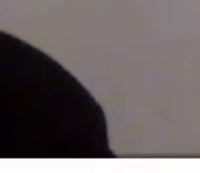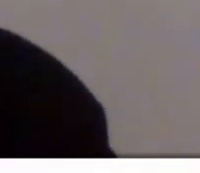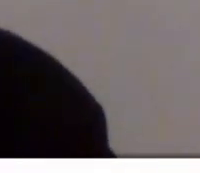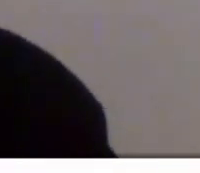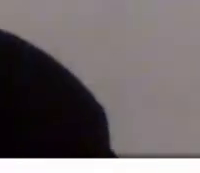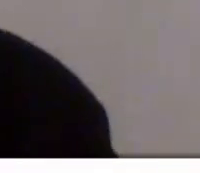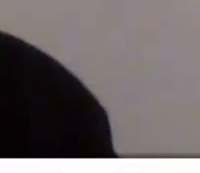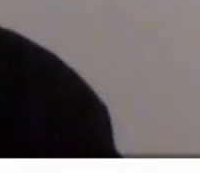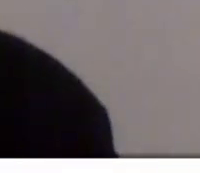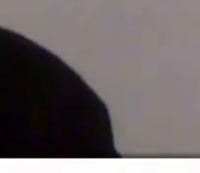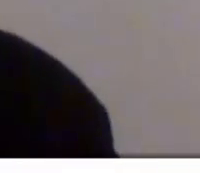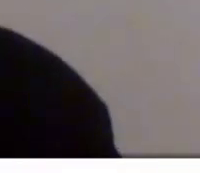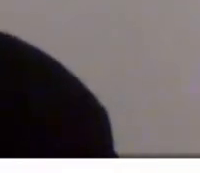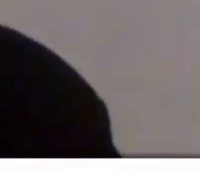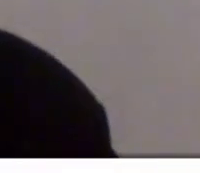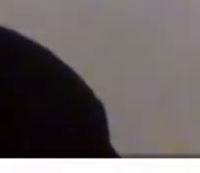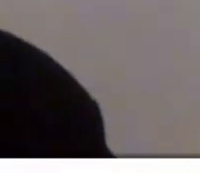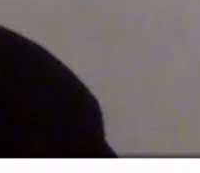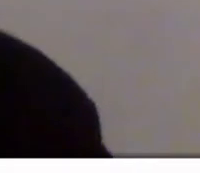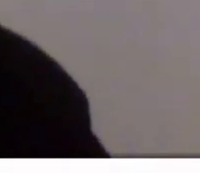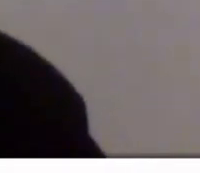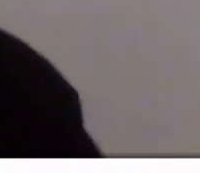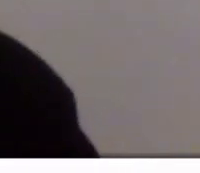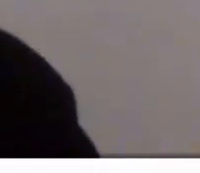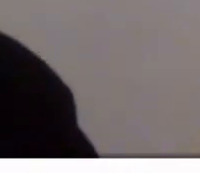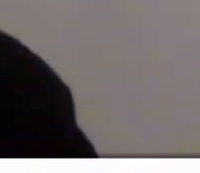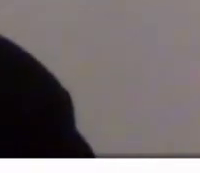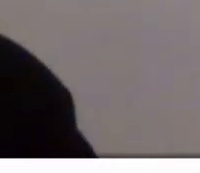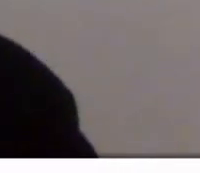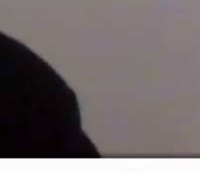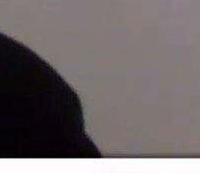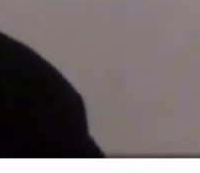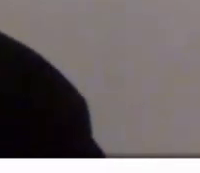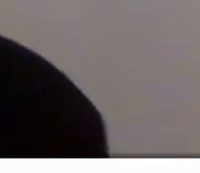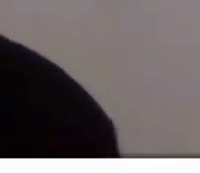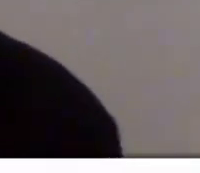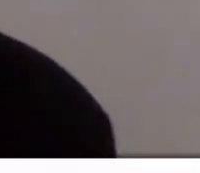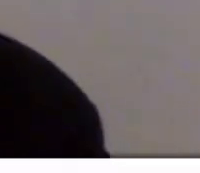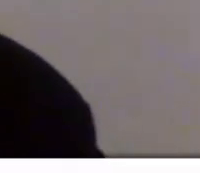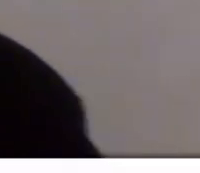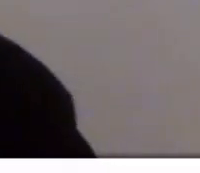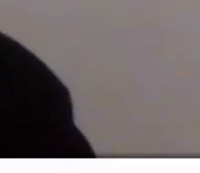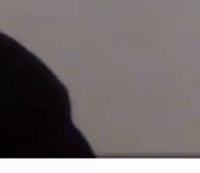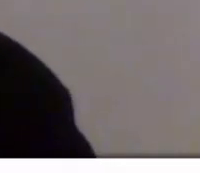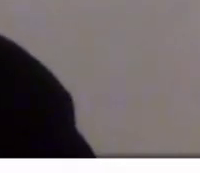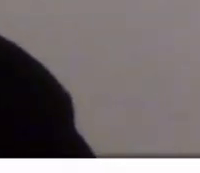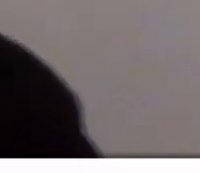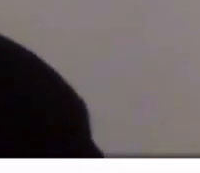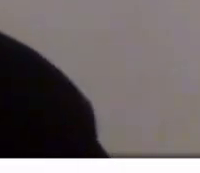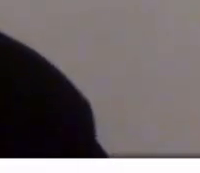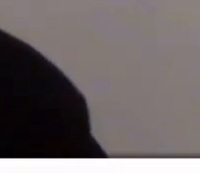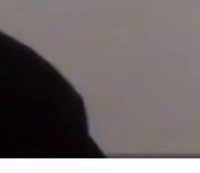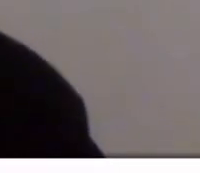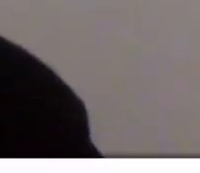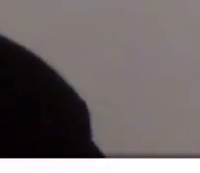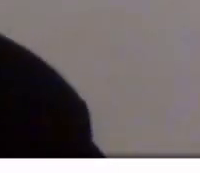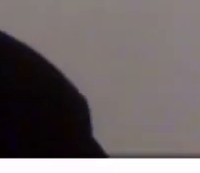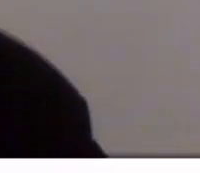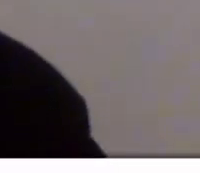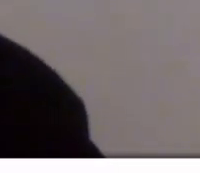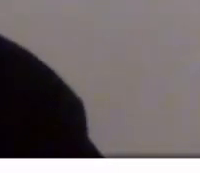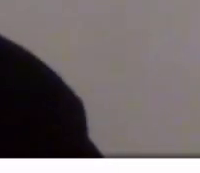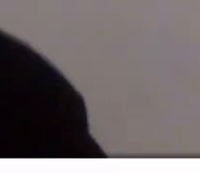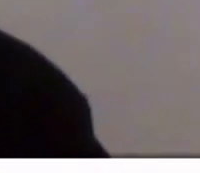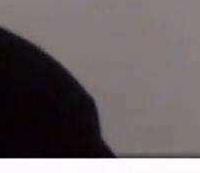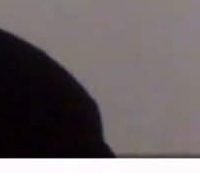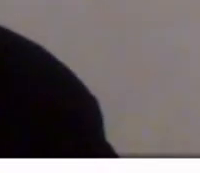en definitiva, de lograr un sueño o ser cómplice de una pesadilla? Por eso el 25 de mayo no es solamente